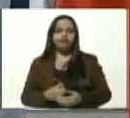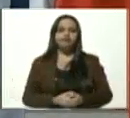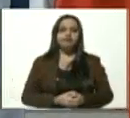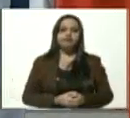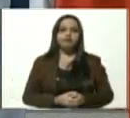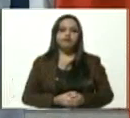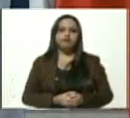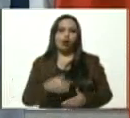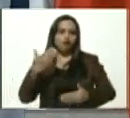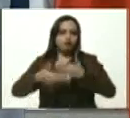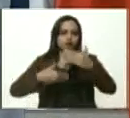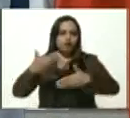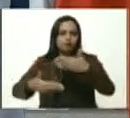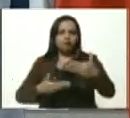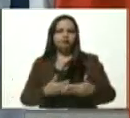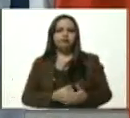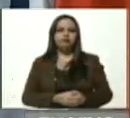poco